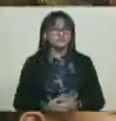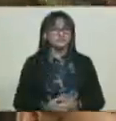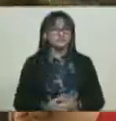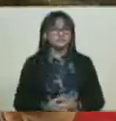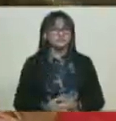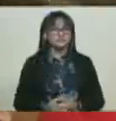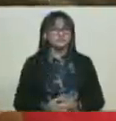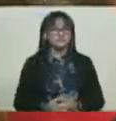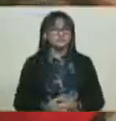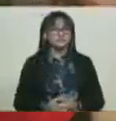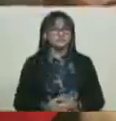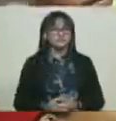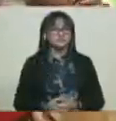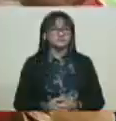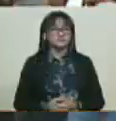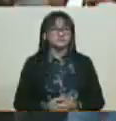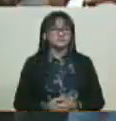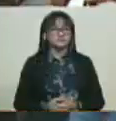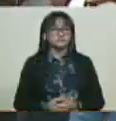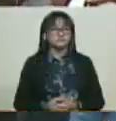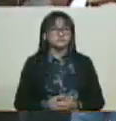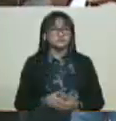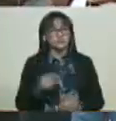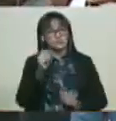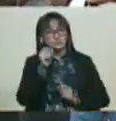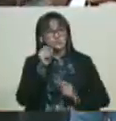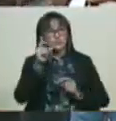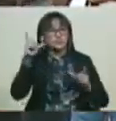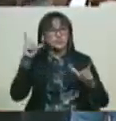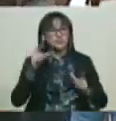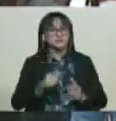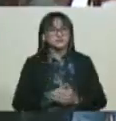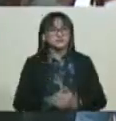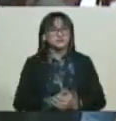yo tengo preparado una sorpresa